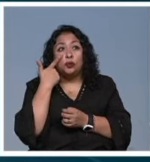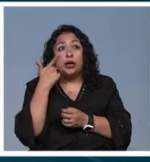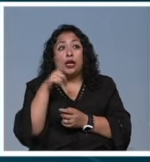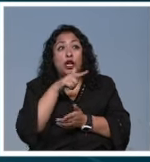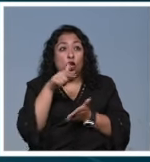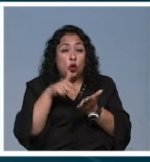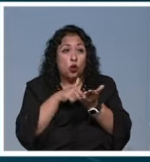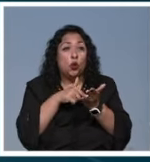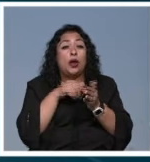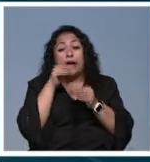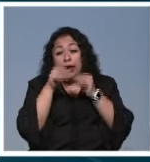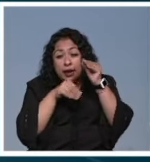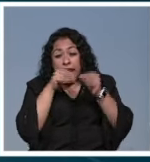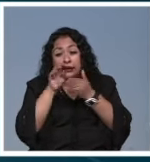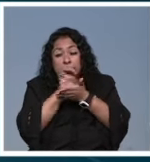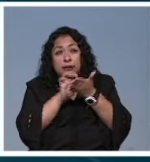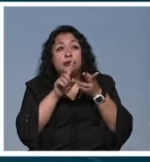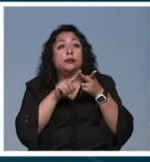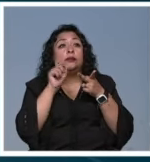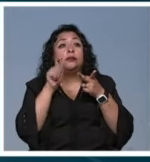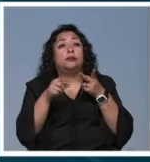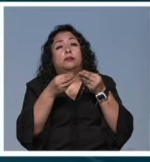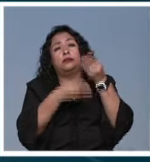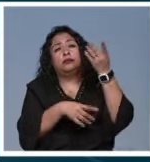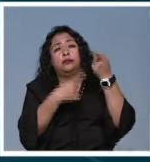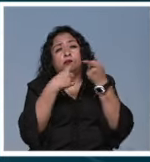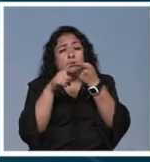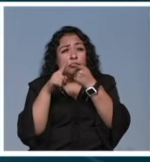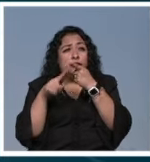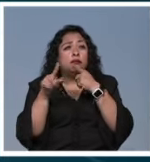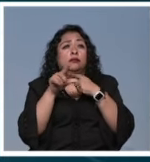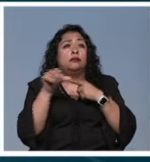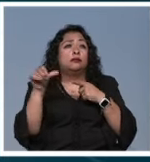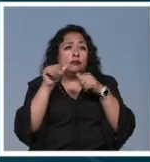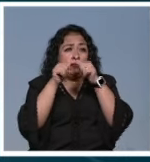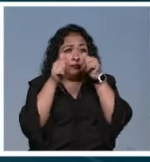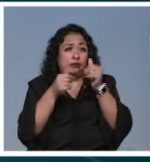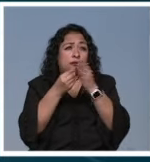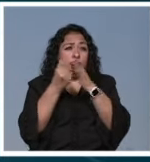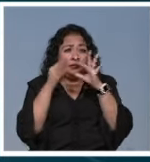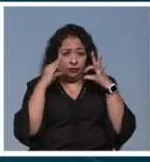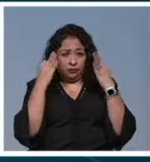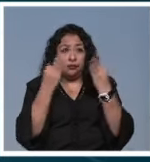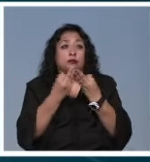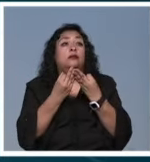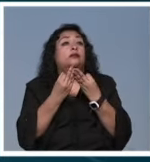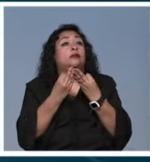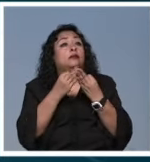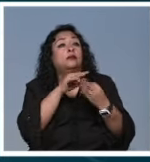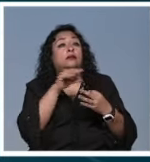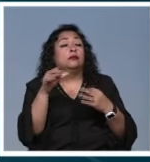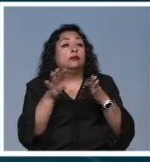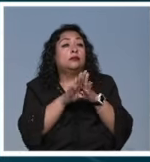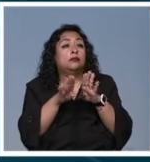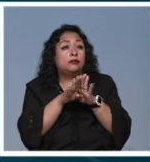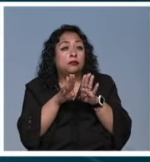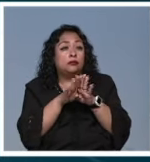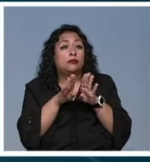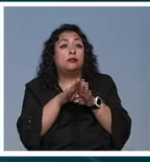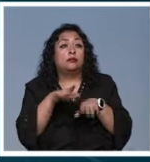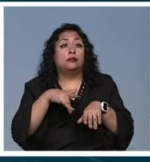espacios escenográficos, sino también un despliegue de artes de nuevas formas que van más hacia como